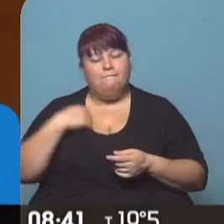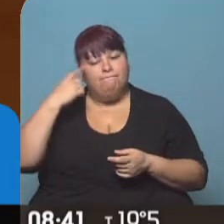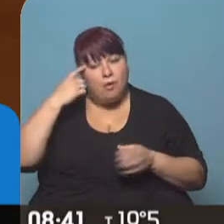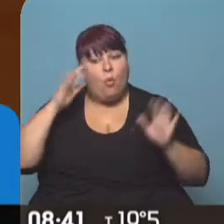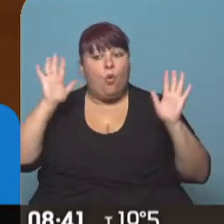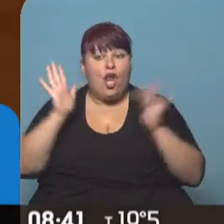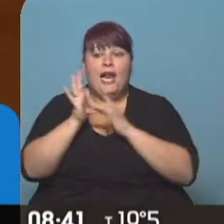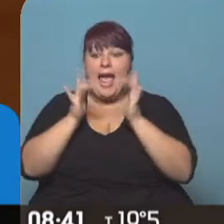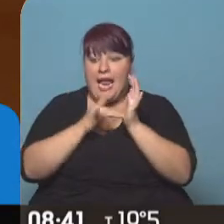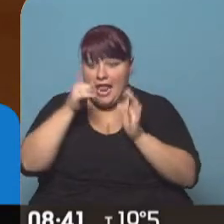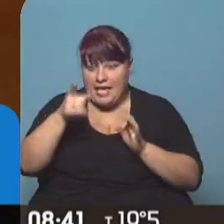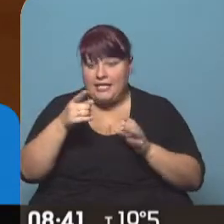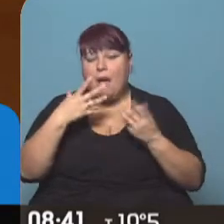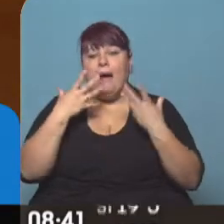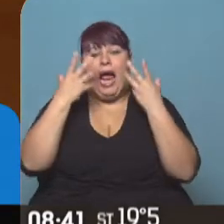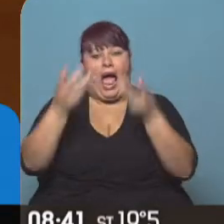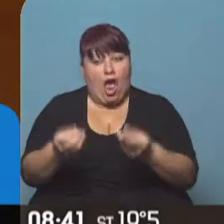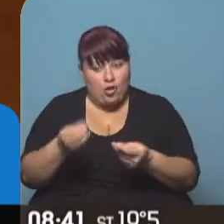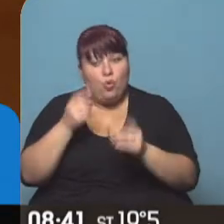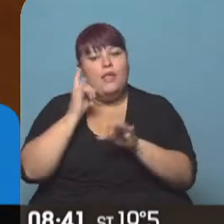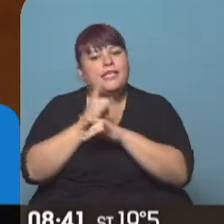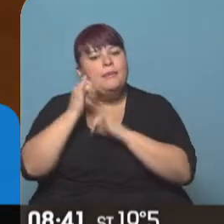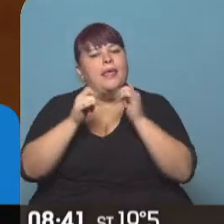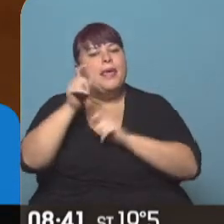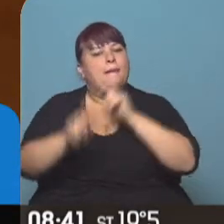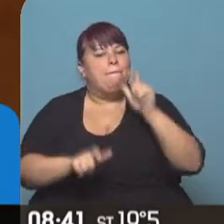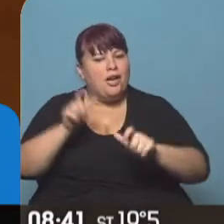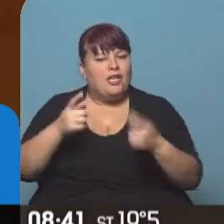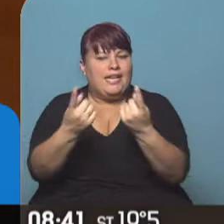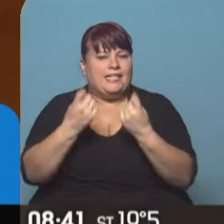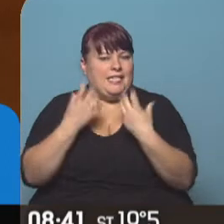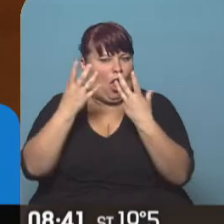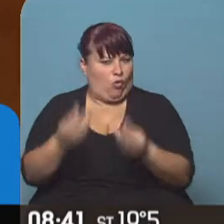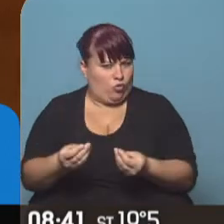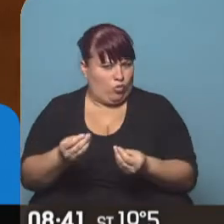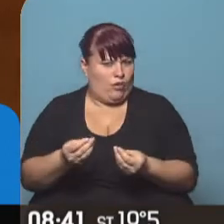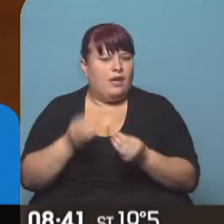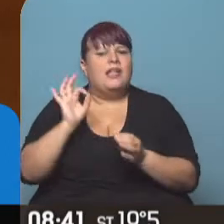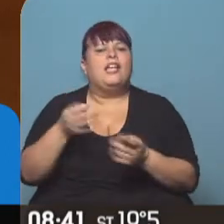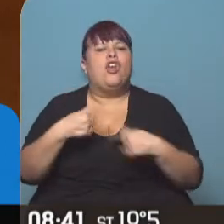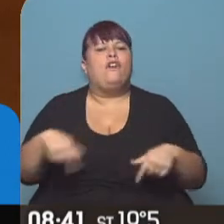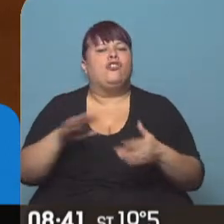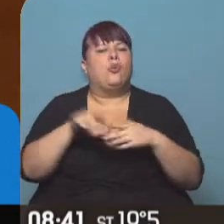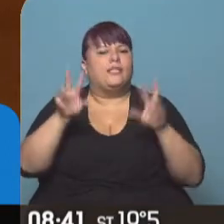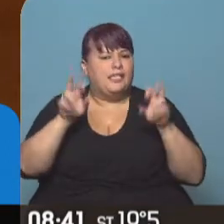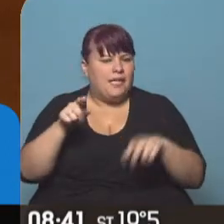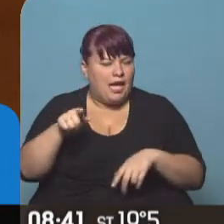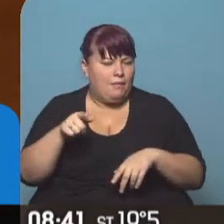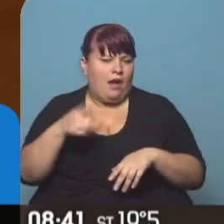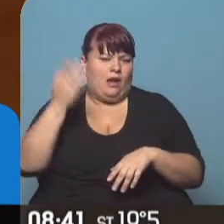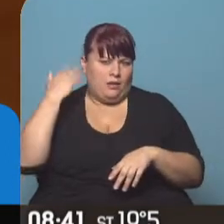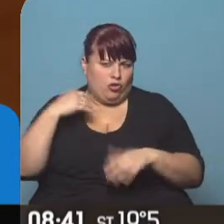bueno la iglesia allí presente para la ayuda siempre estamos hablando de las personas que necesitan ayuda que se sabe a todo esto después de